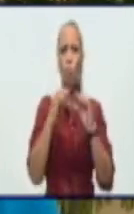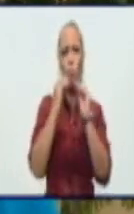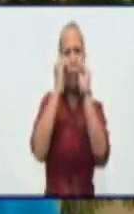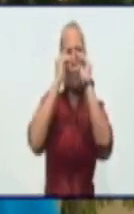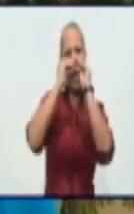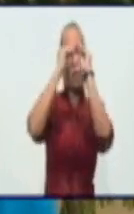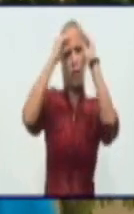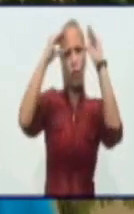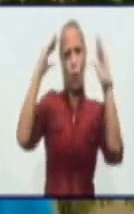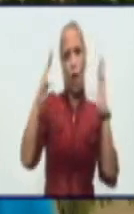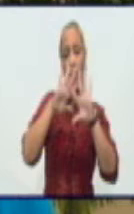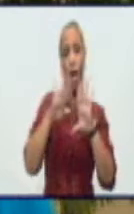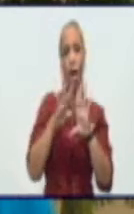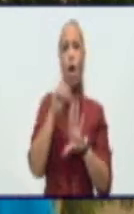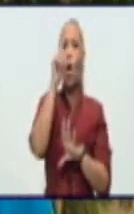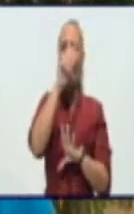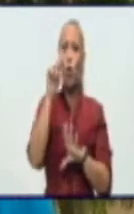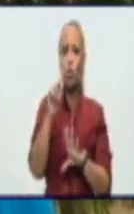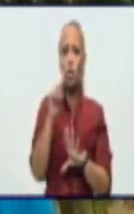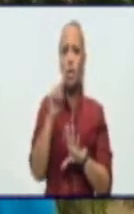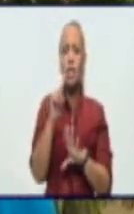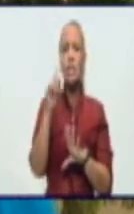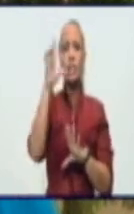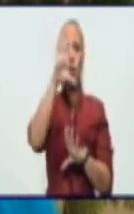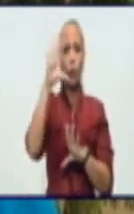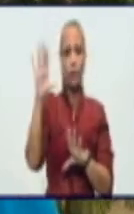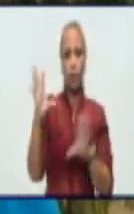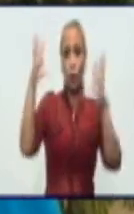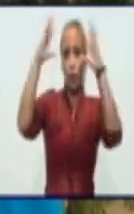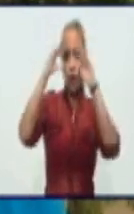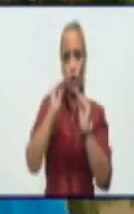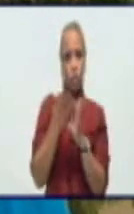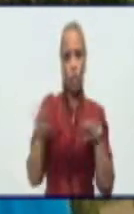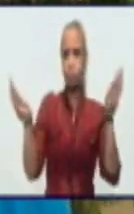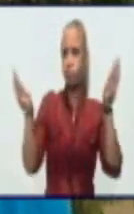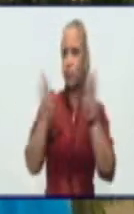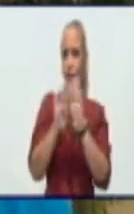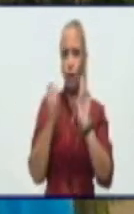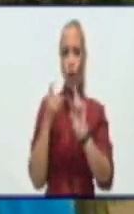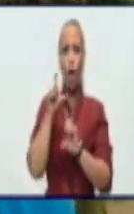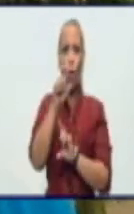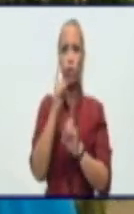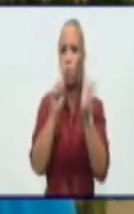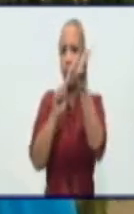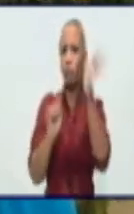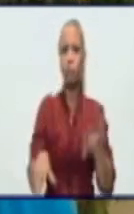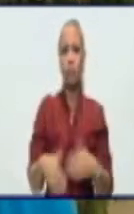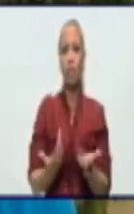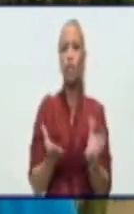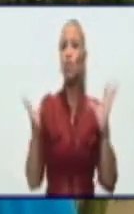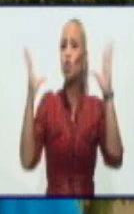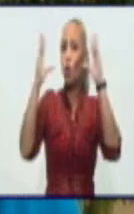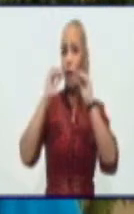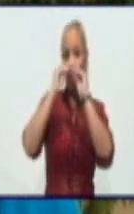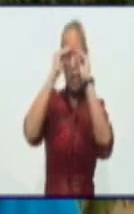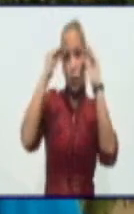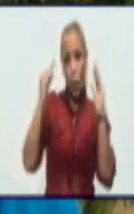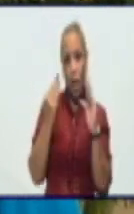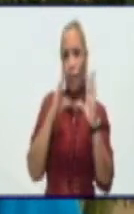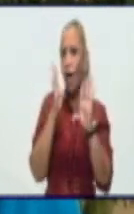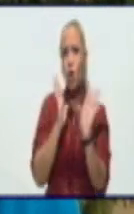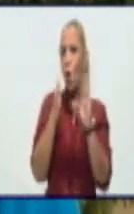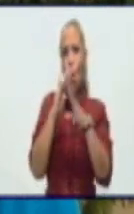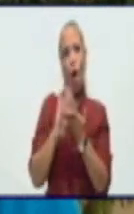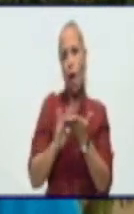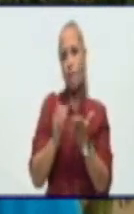las 11 y 55 minutos de la noche se cerró la última carga y prácticamente tuvimos toda la madrugada sin afectación, y ya hoy por la mañana se